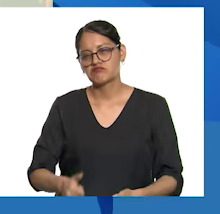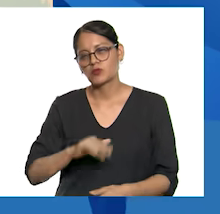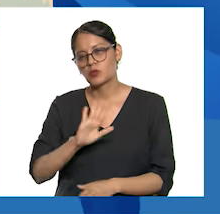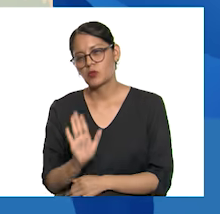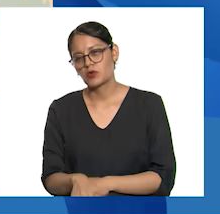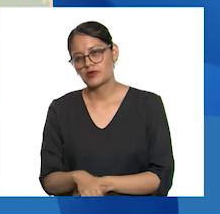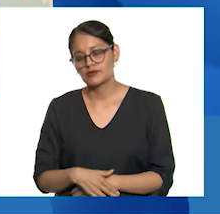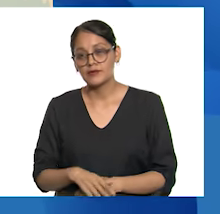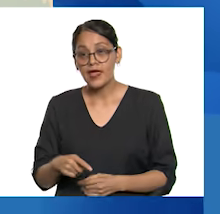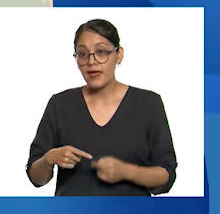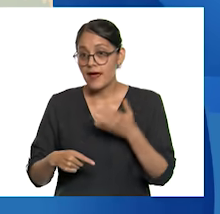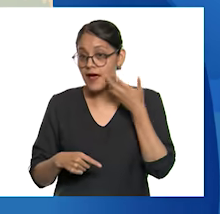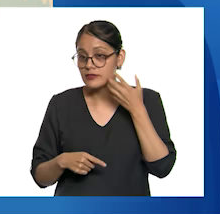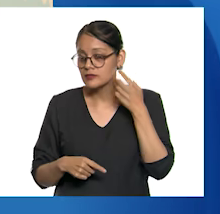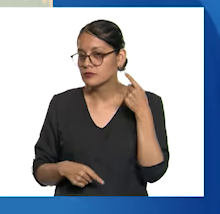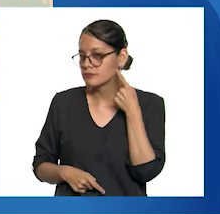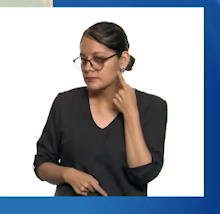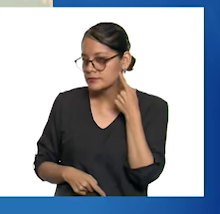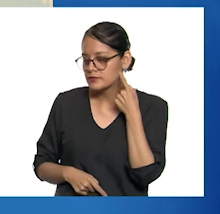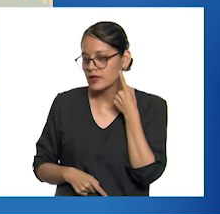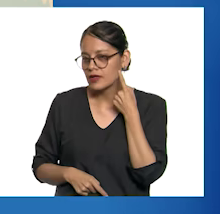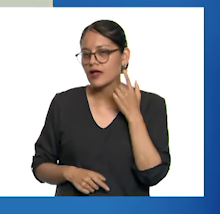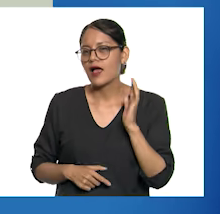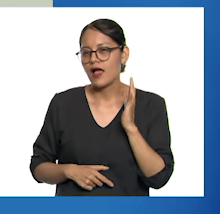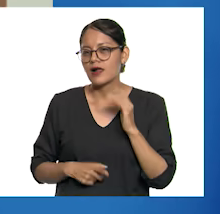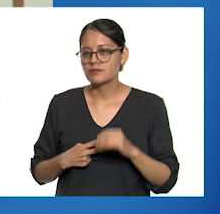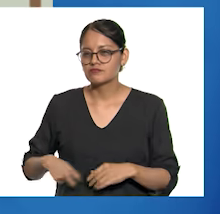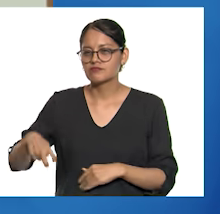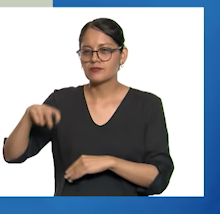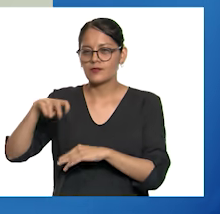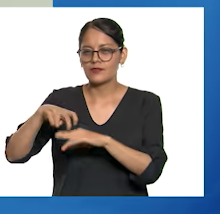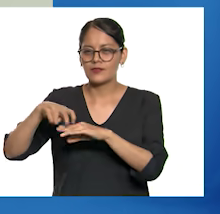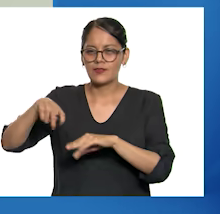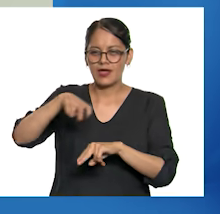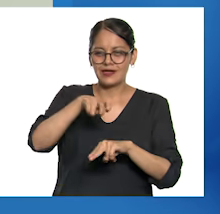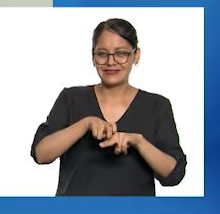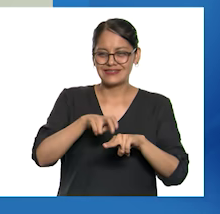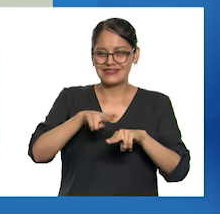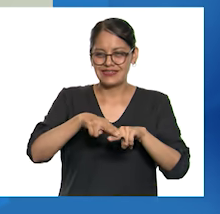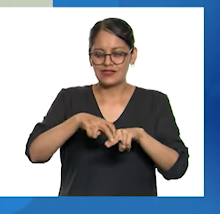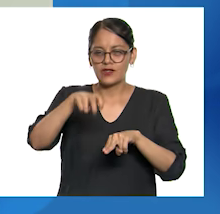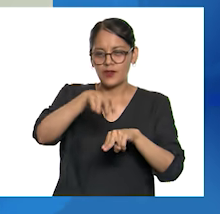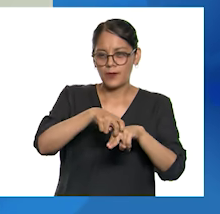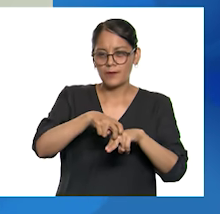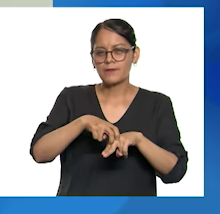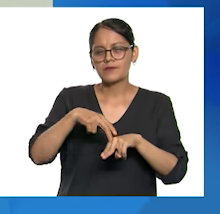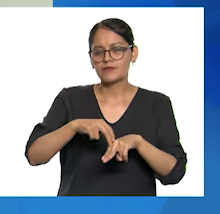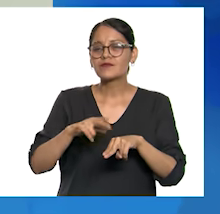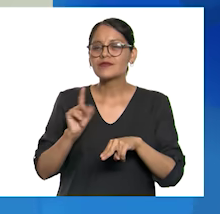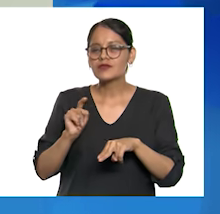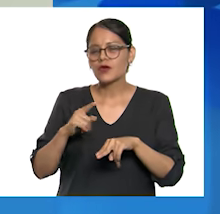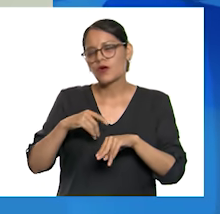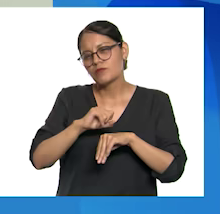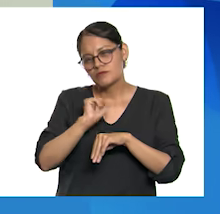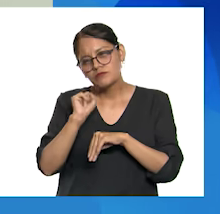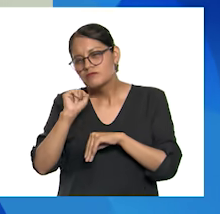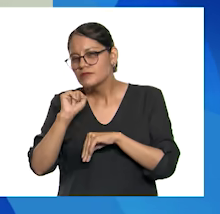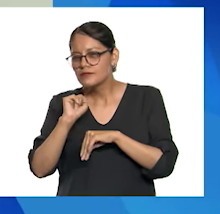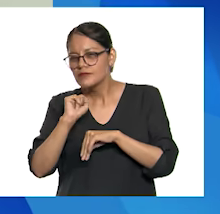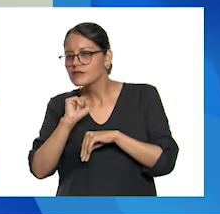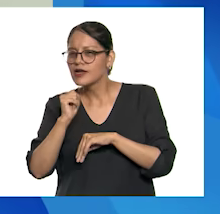El gato que escuchaba estas palabras se subió de un salto sobre las rodillas de su amo y acariciándole a su manera le dijo,